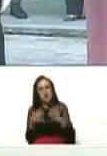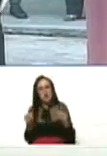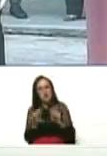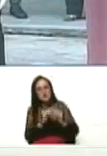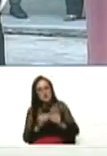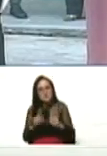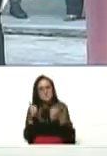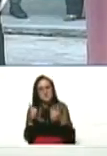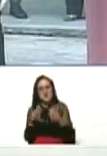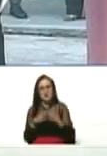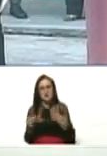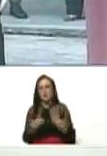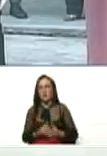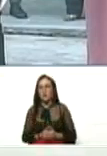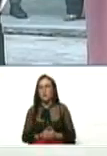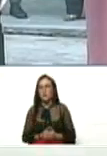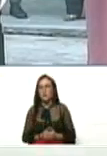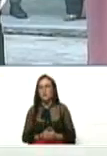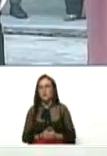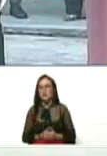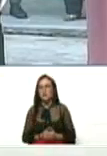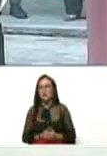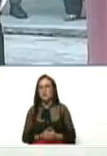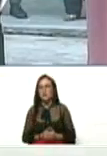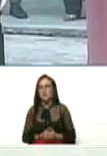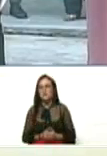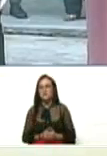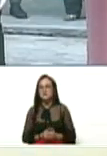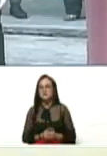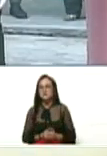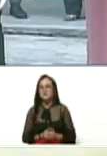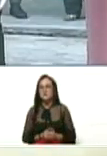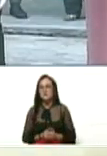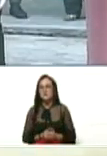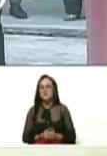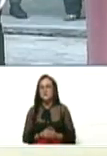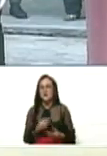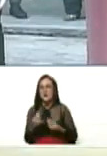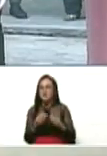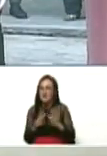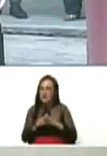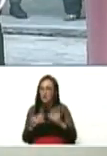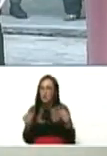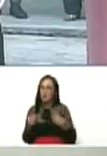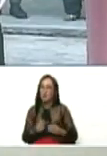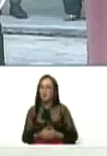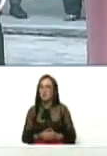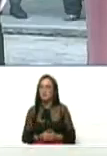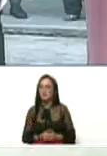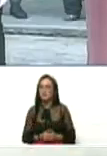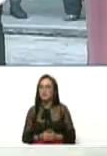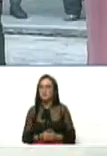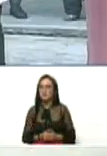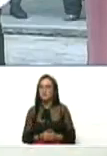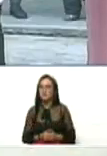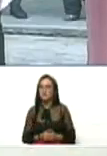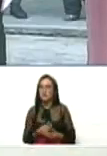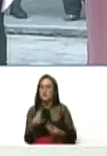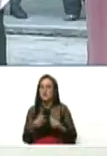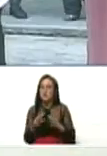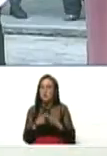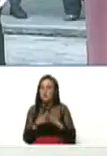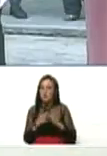todo. O lo hacemos entre todos o nadie lo hace por nosotros. O lo hacemos